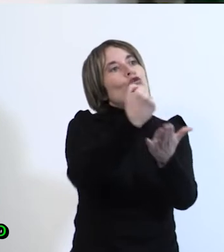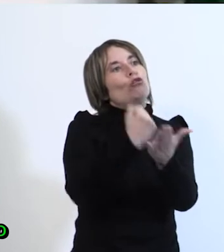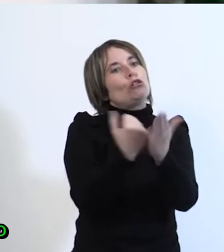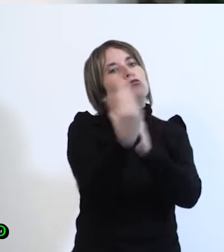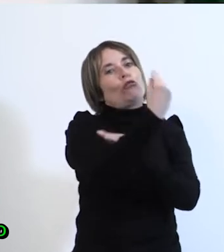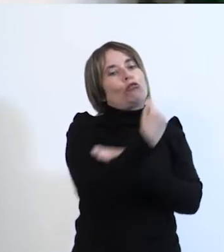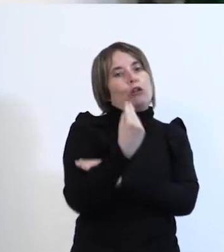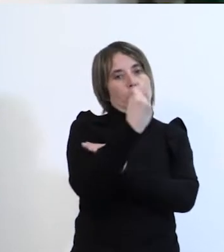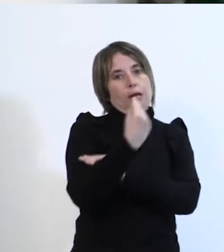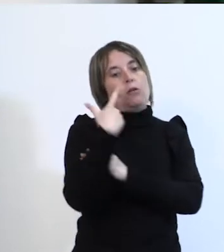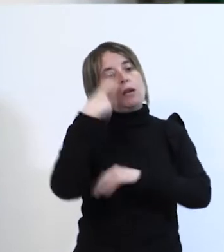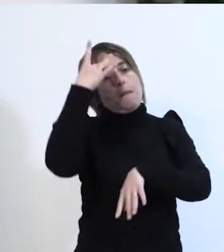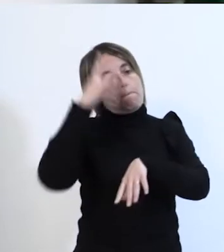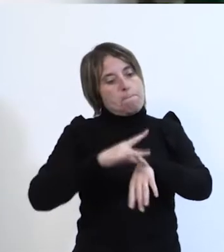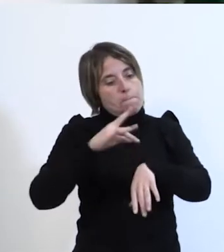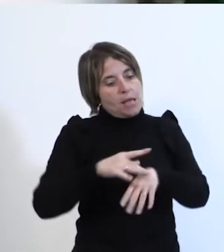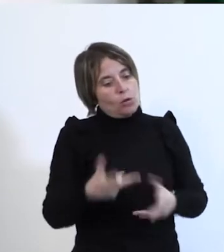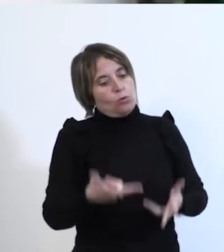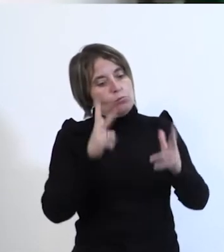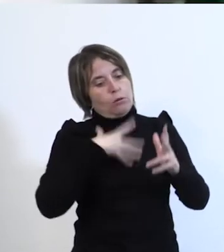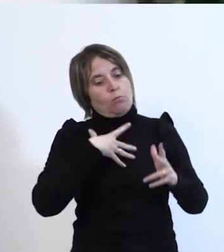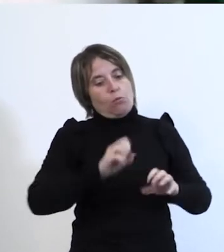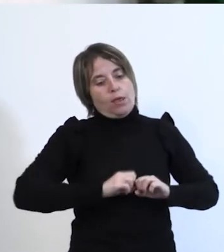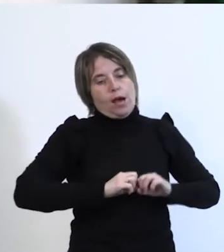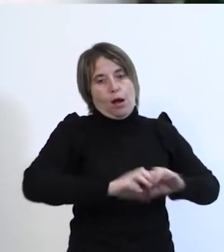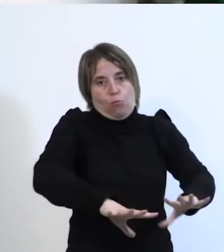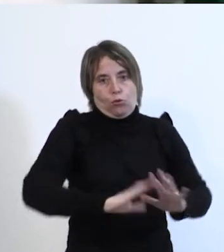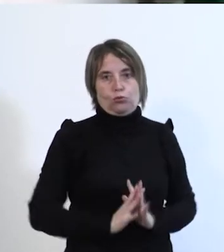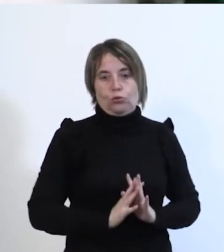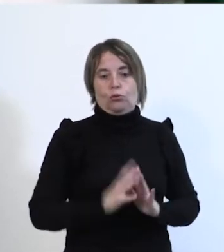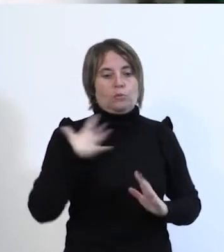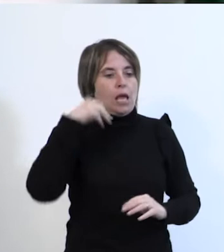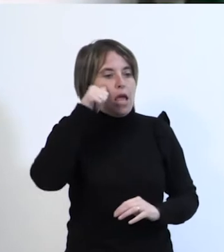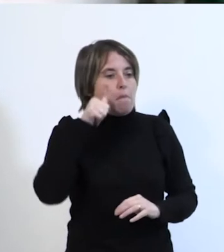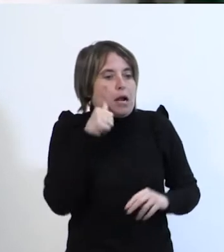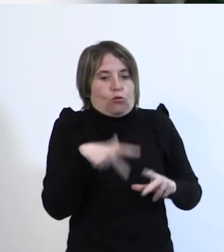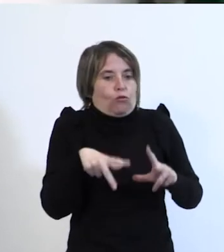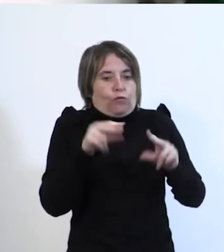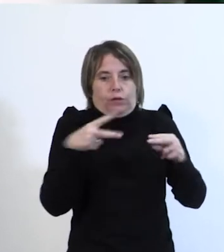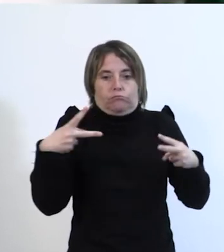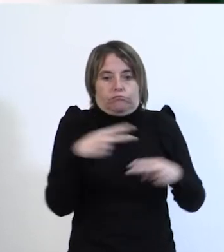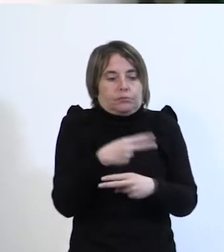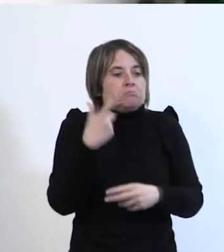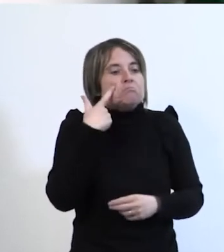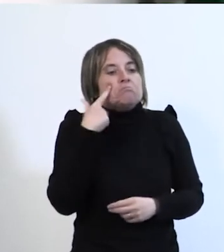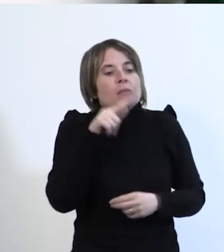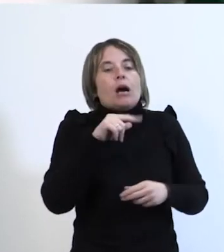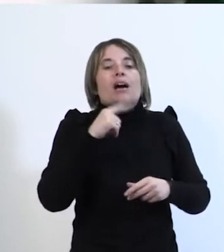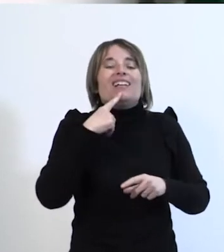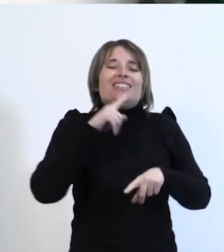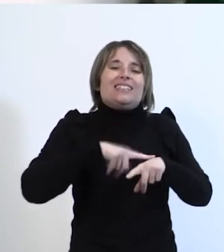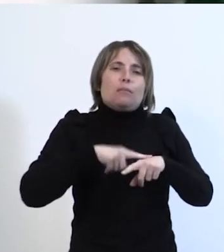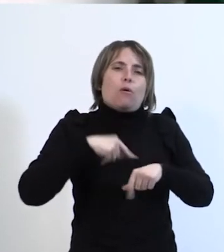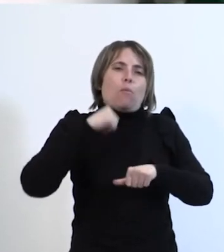solicitud de amparo para que los médicos le puedan realizar el aborto, la interrupción del embarazo, y hay